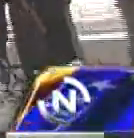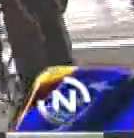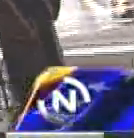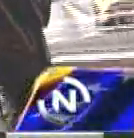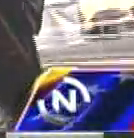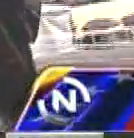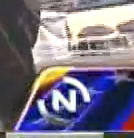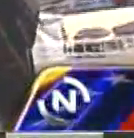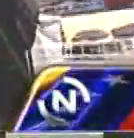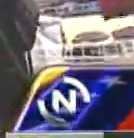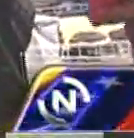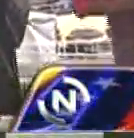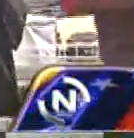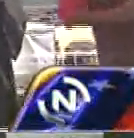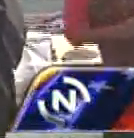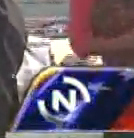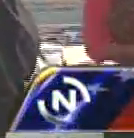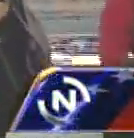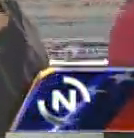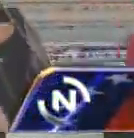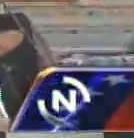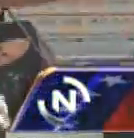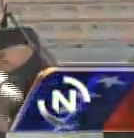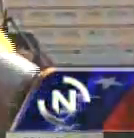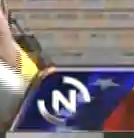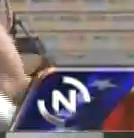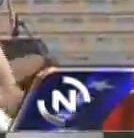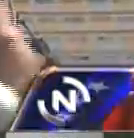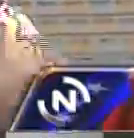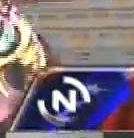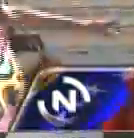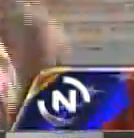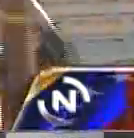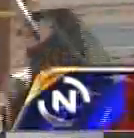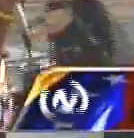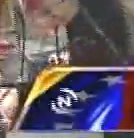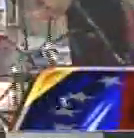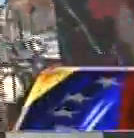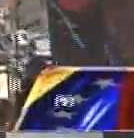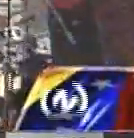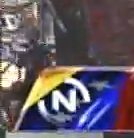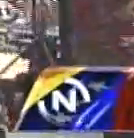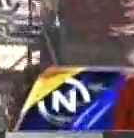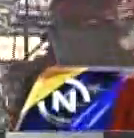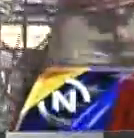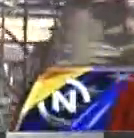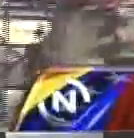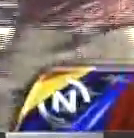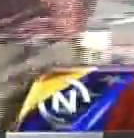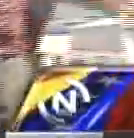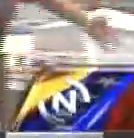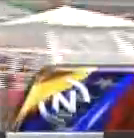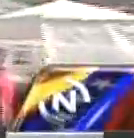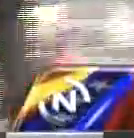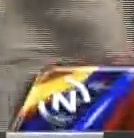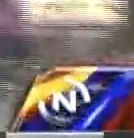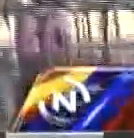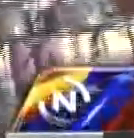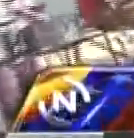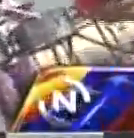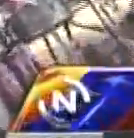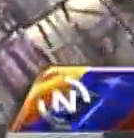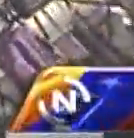las imágenes de lo que se vive y la emoción desde el Instituto Nacional del Deporte. Nosotros despedimos